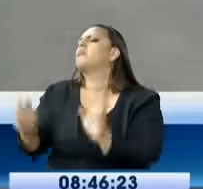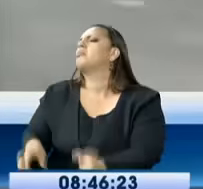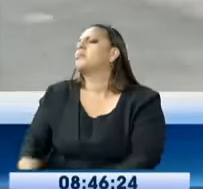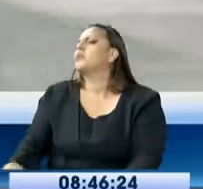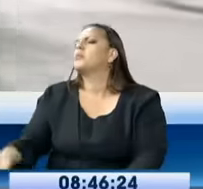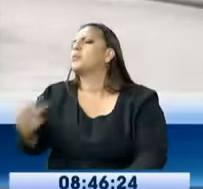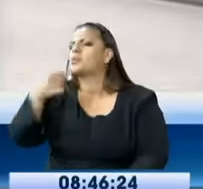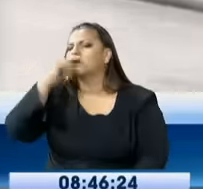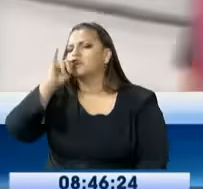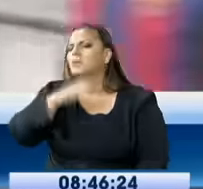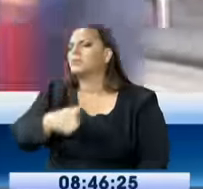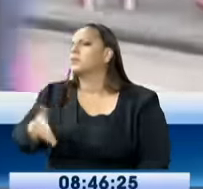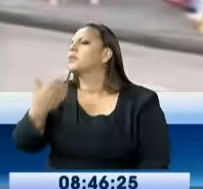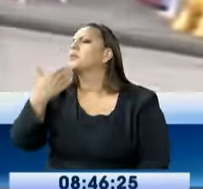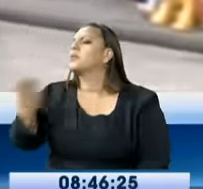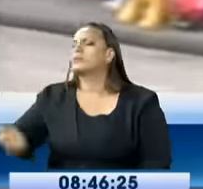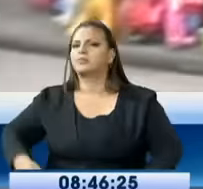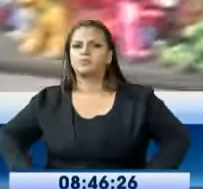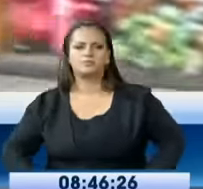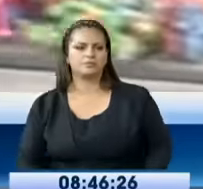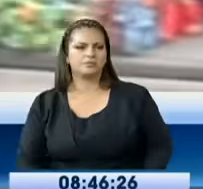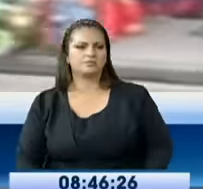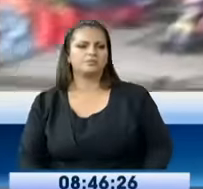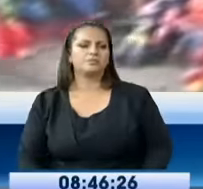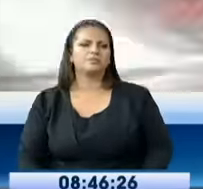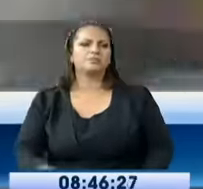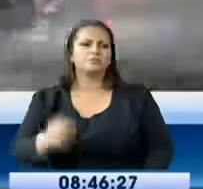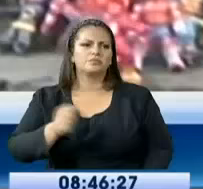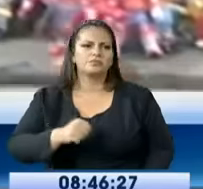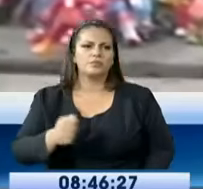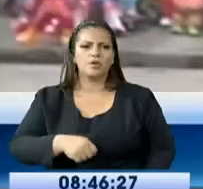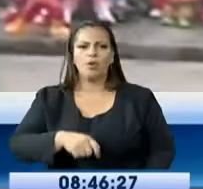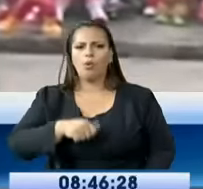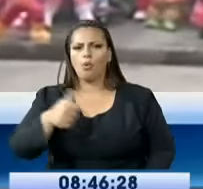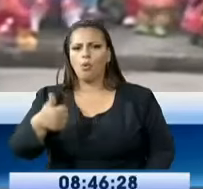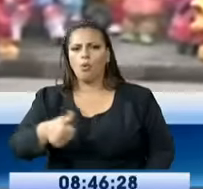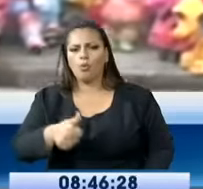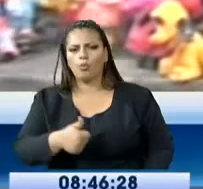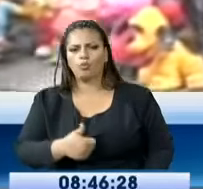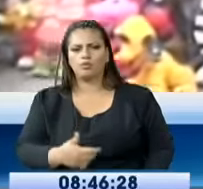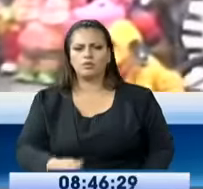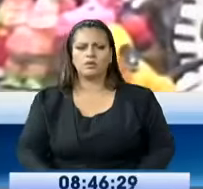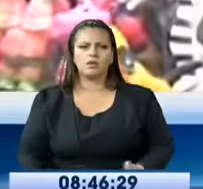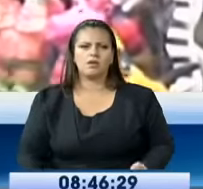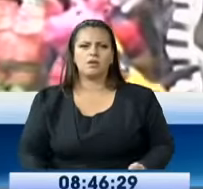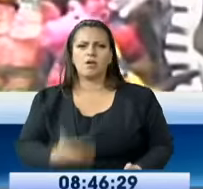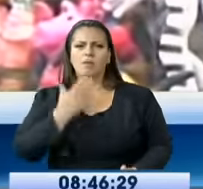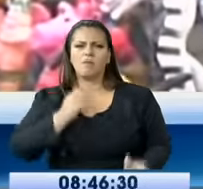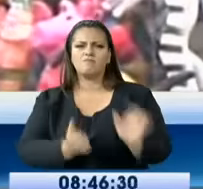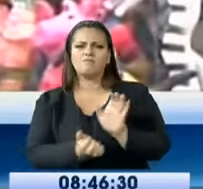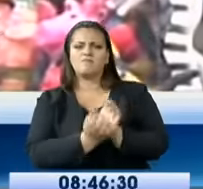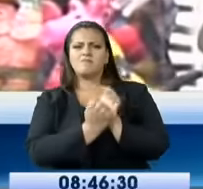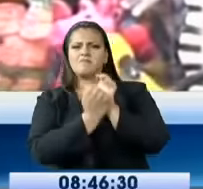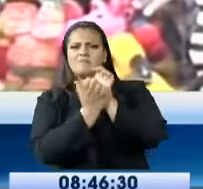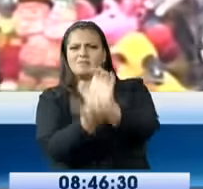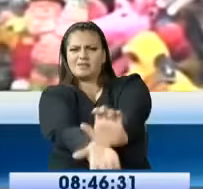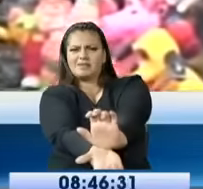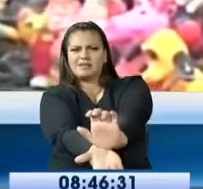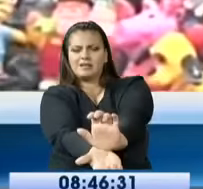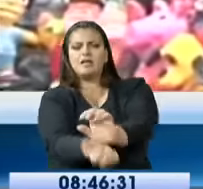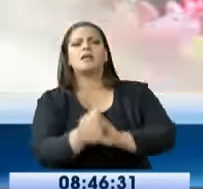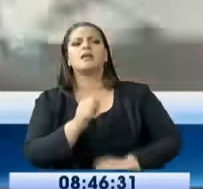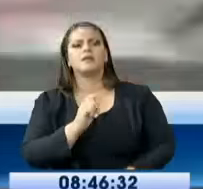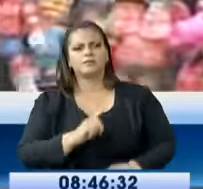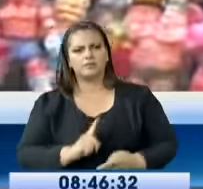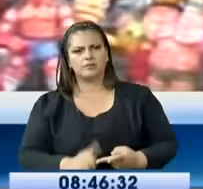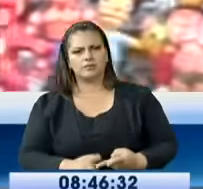especial? Creo que sí, se está vendiendo el Goku. ¿El Goku? Ah, ese muñequito. Porque cada año un personaje diferente. El año anterior, si no me